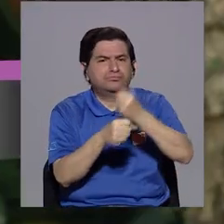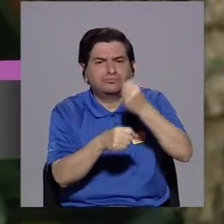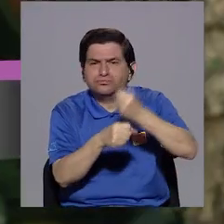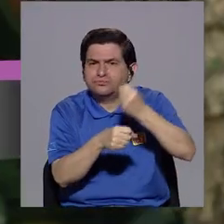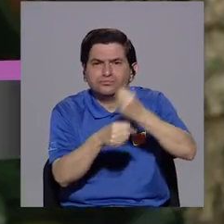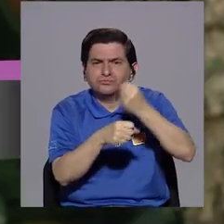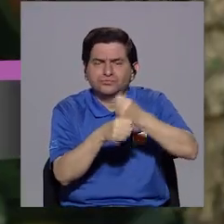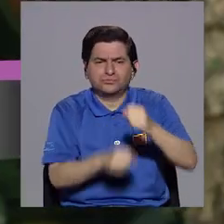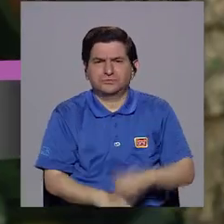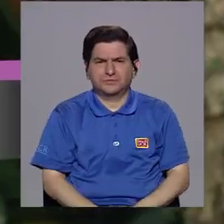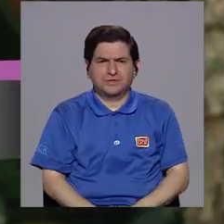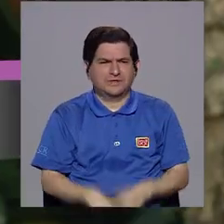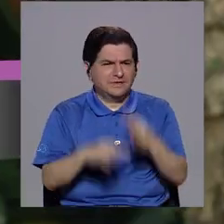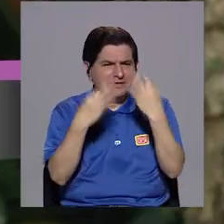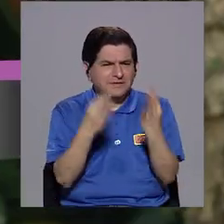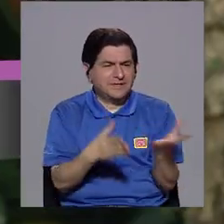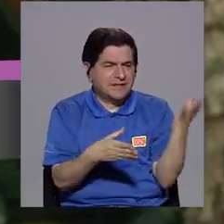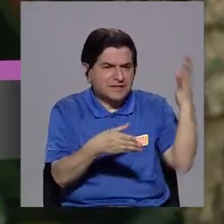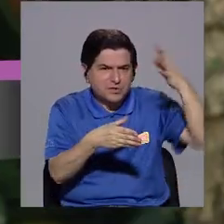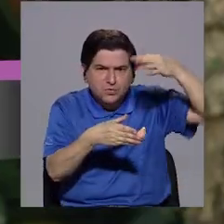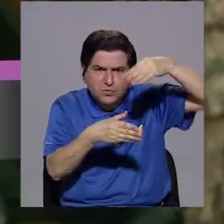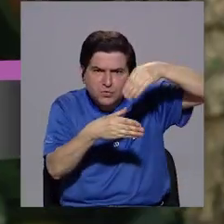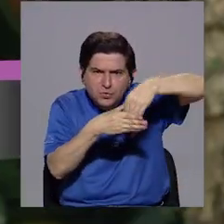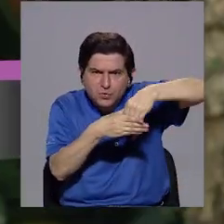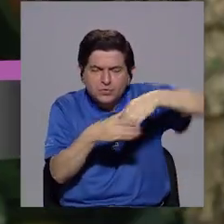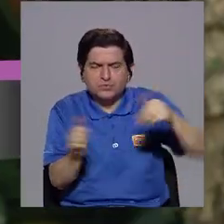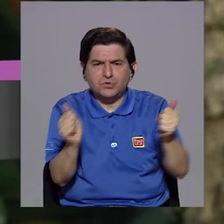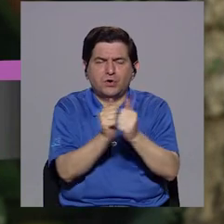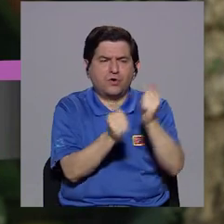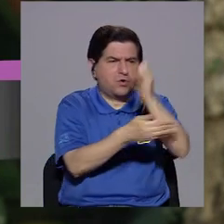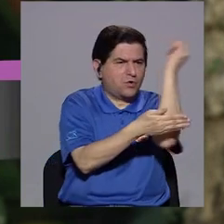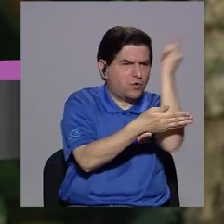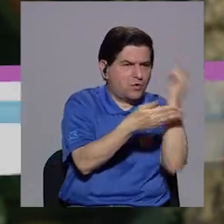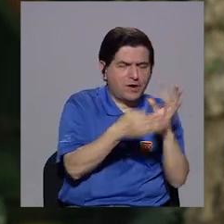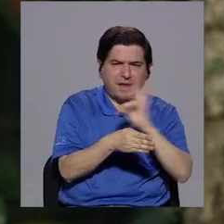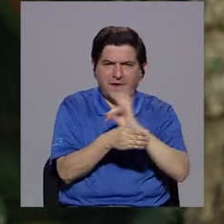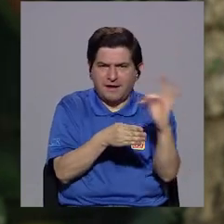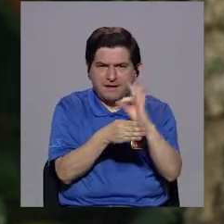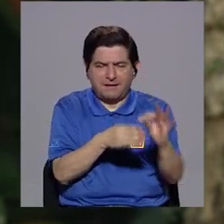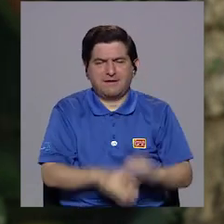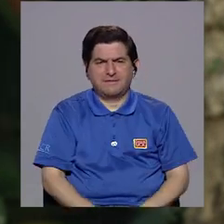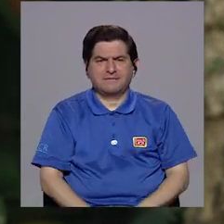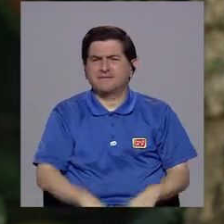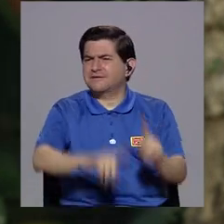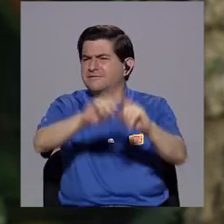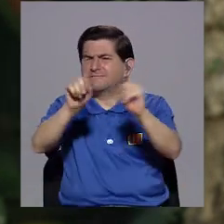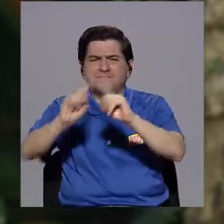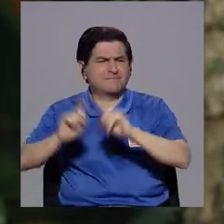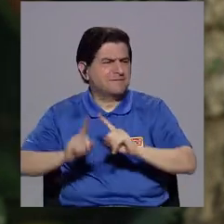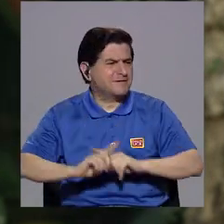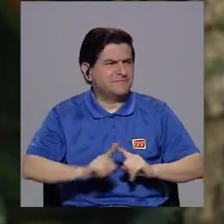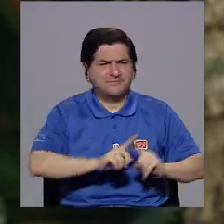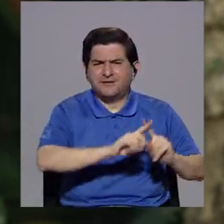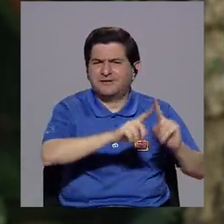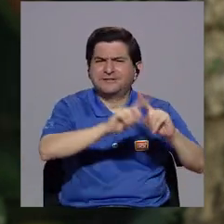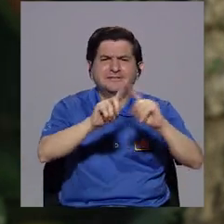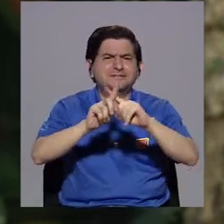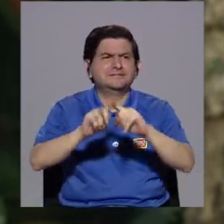trabajos de inclusión que tienen uh-huh. que ver con el arteterapia. Hay muchísimos